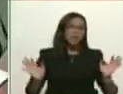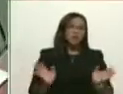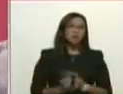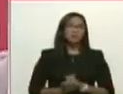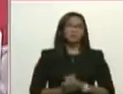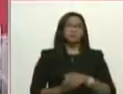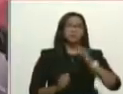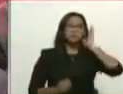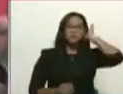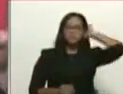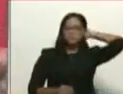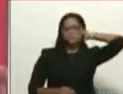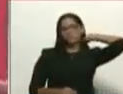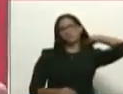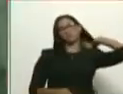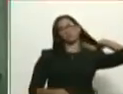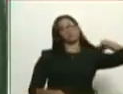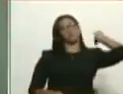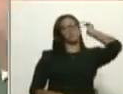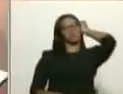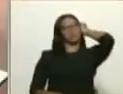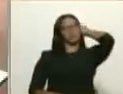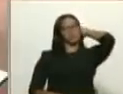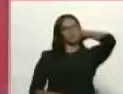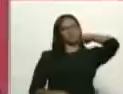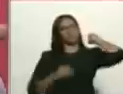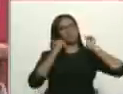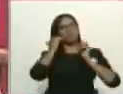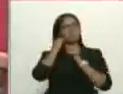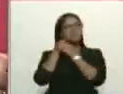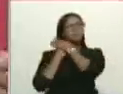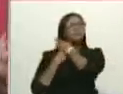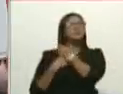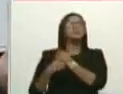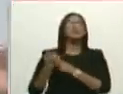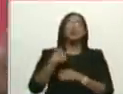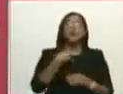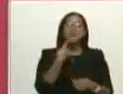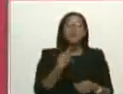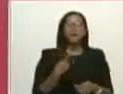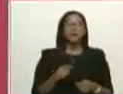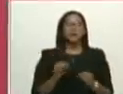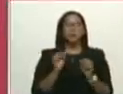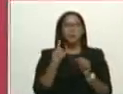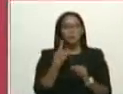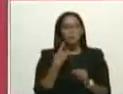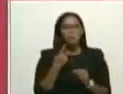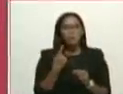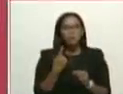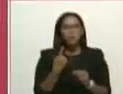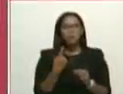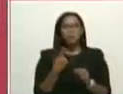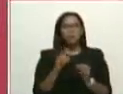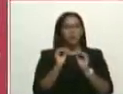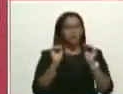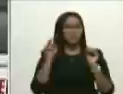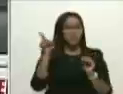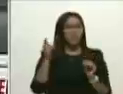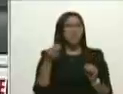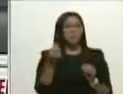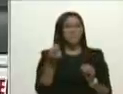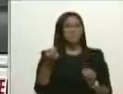La nada. Además, presidente... los maulas, pues. Yo vi una declaración de ellos diciendo que los que teníamos que buscar la plata éramos nosotros. ¿Verdad? Sí, lo